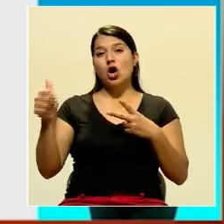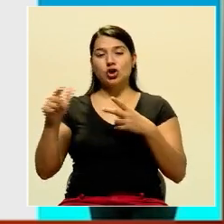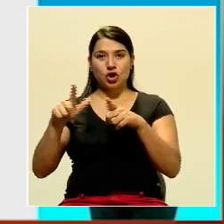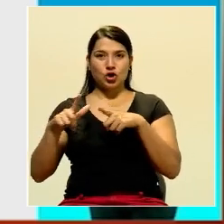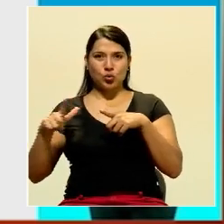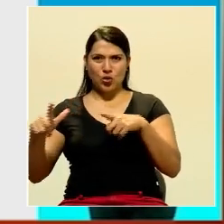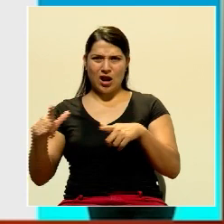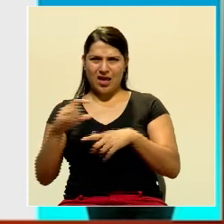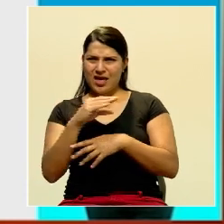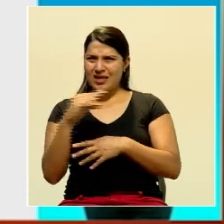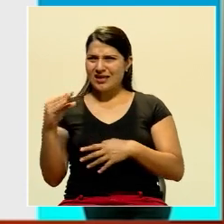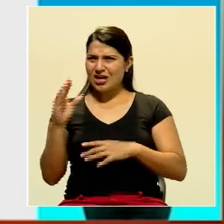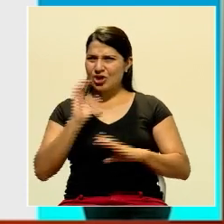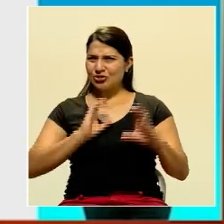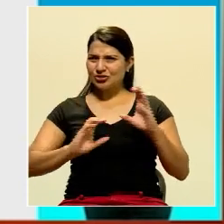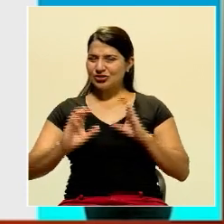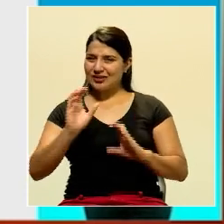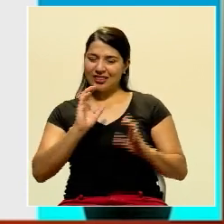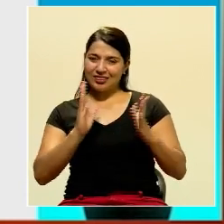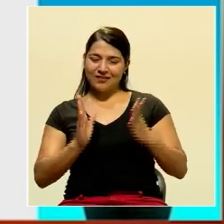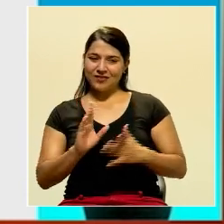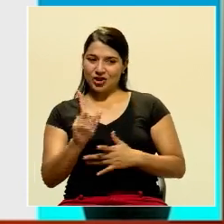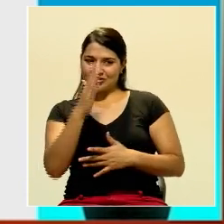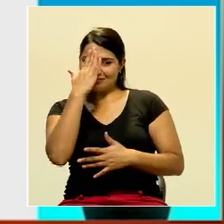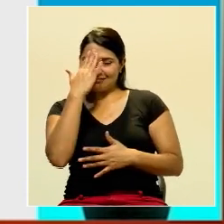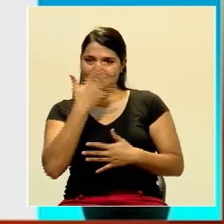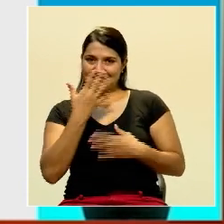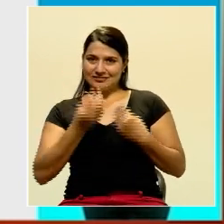no necesariamente habían modelado o previsto.